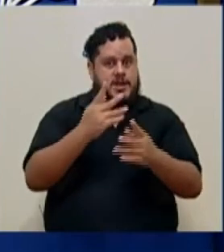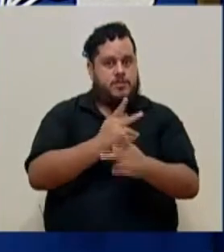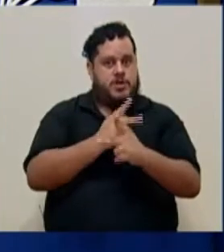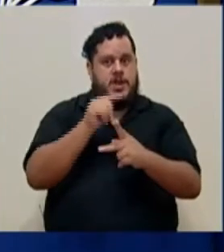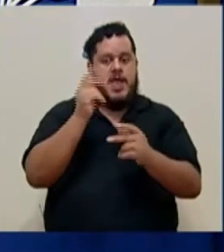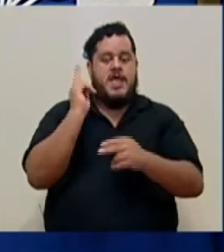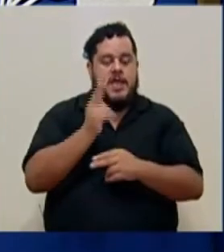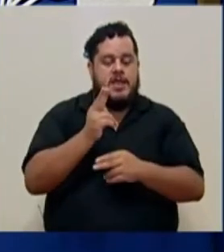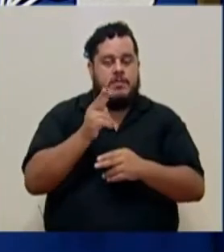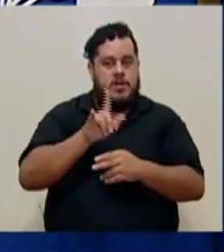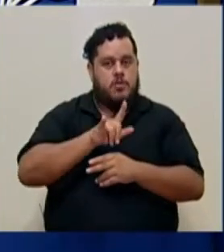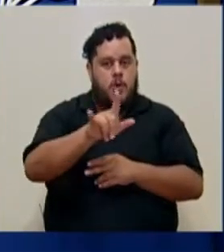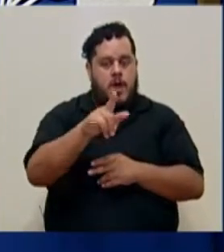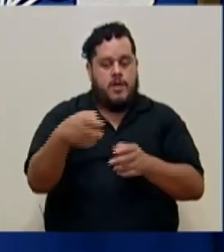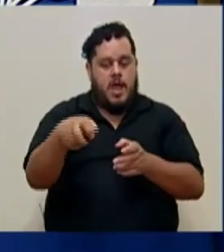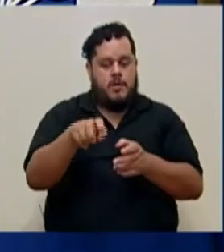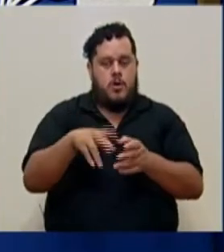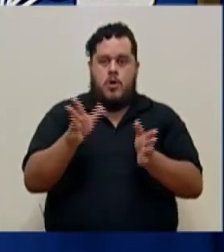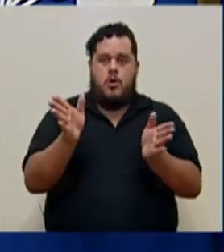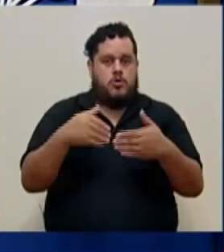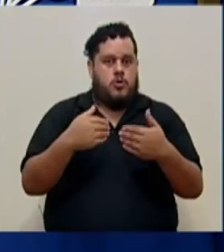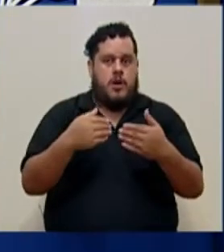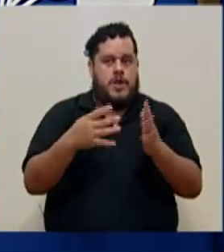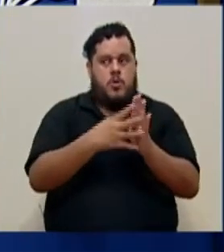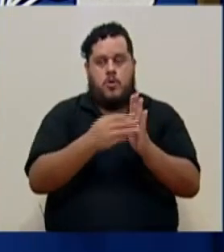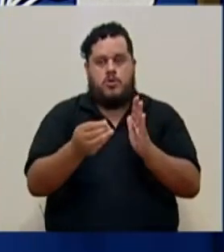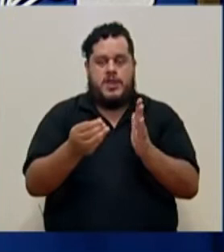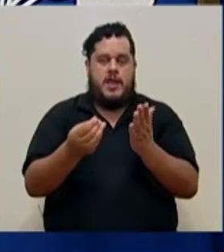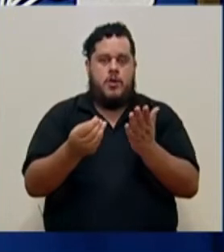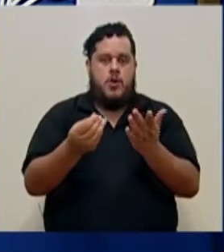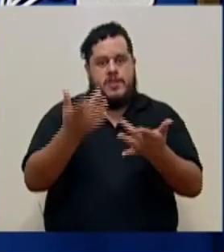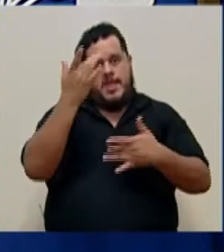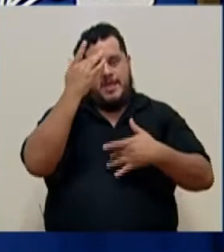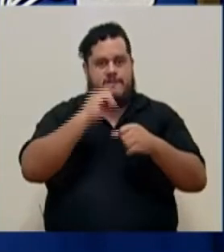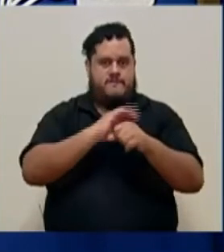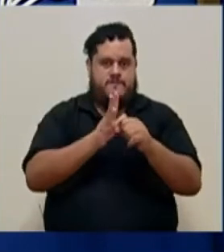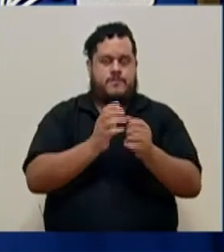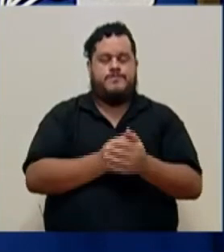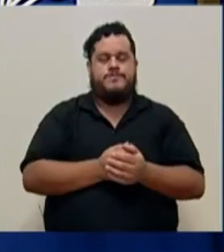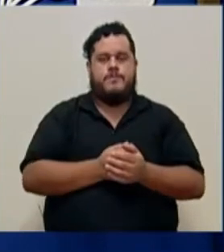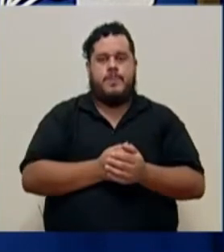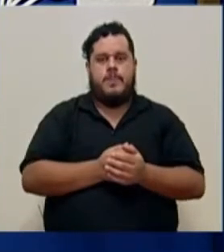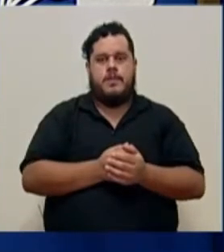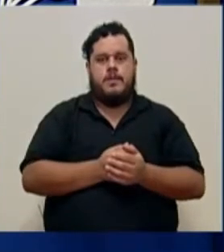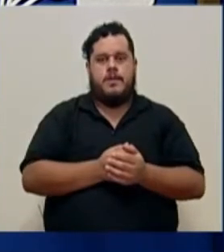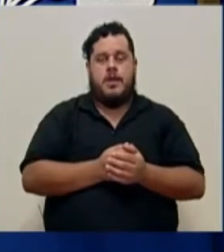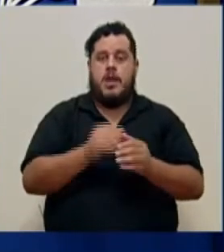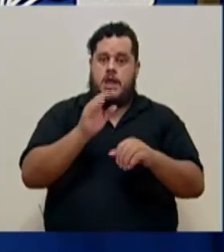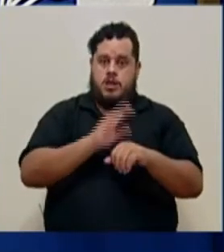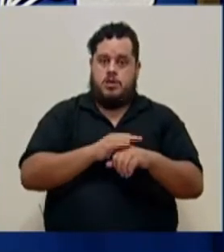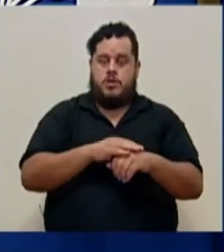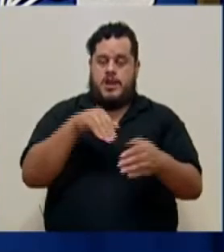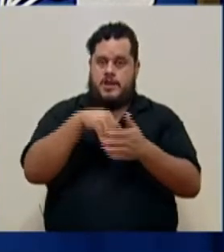mismo avión no va a haber una explosión de casos o por lo menos un brote en medio del avión. Con respecto